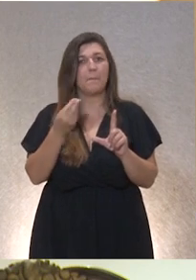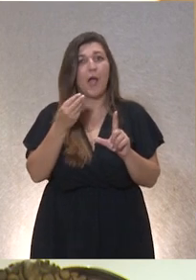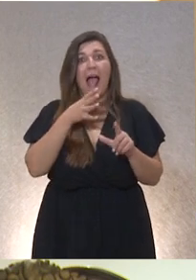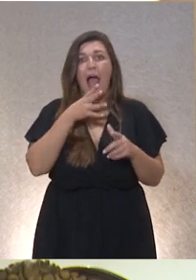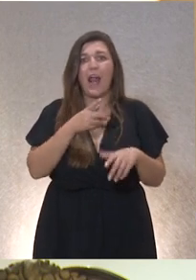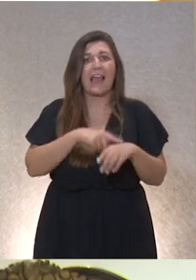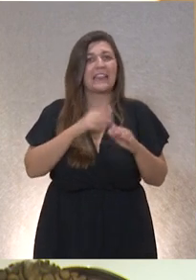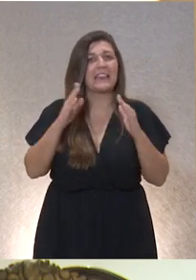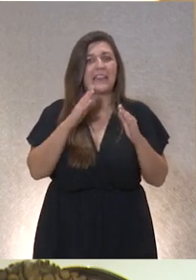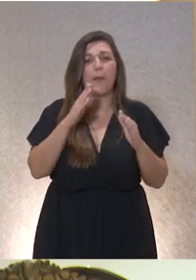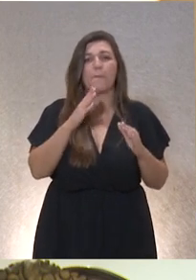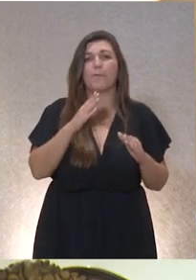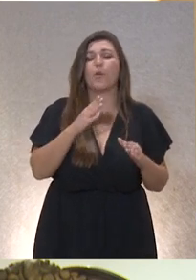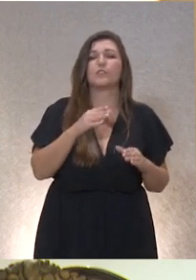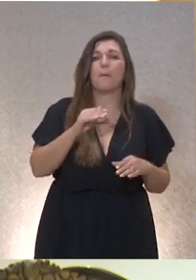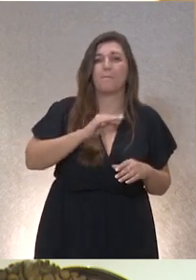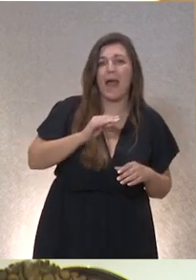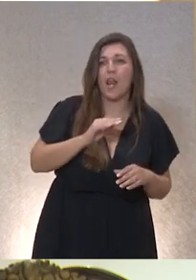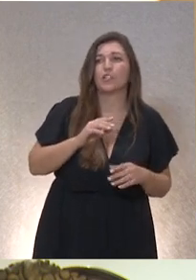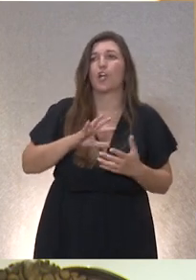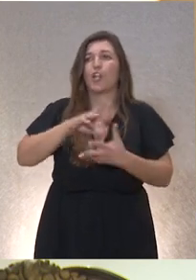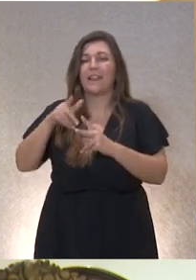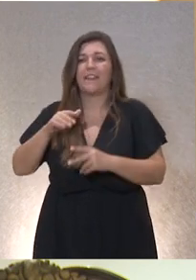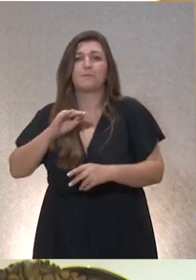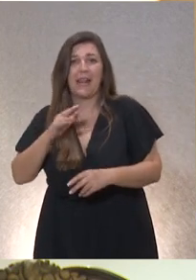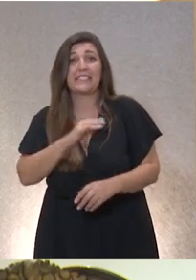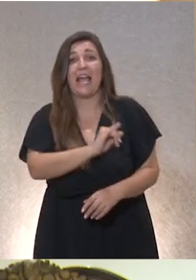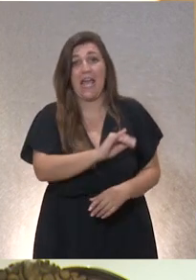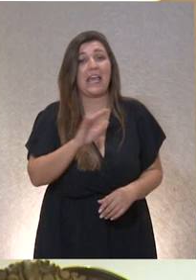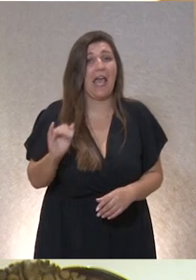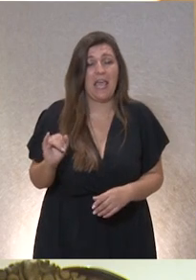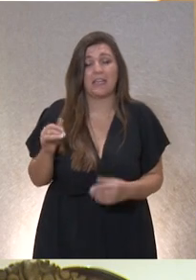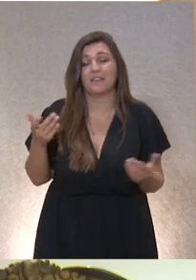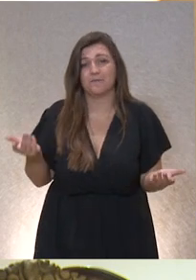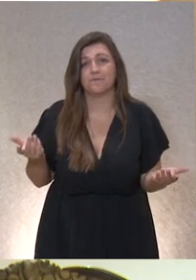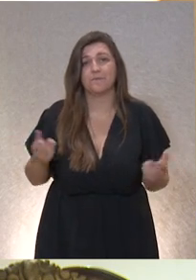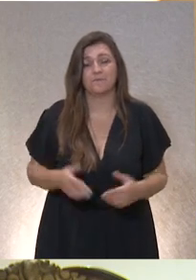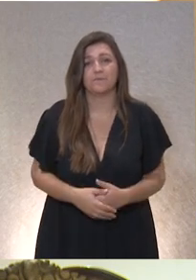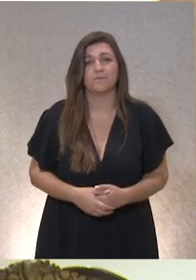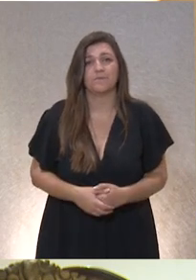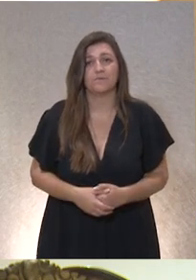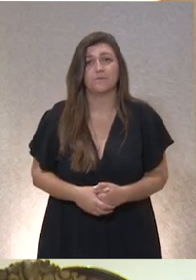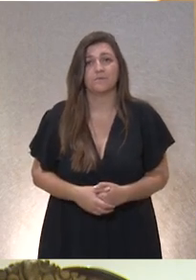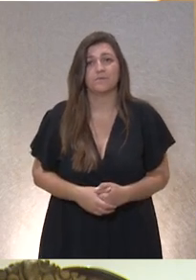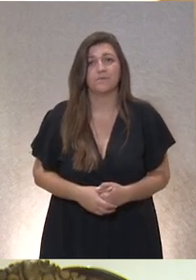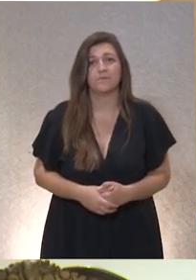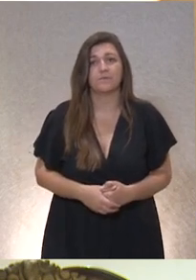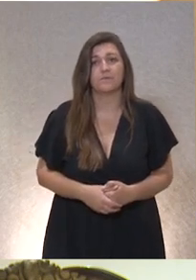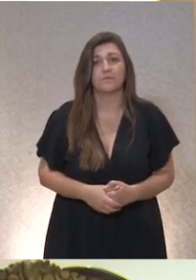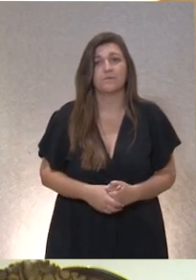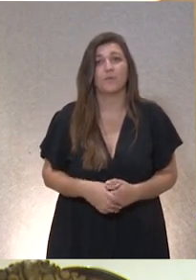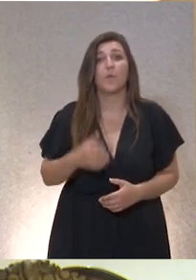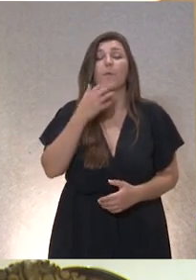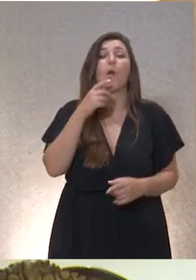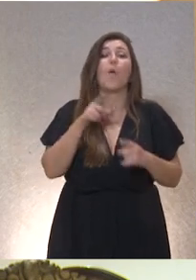malos tiempos y las malas noticias que siempre llegan además siempre eh Como el principio de pitter o la tostada siempre